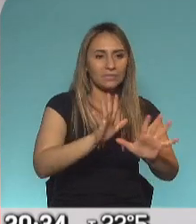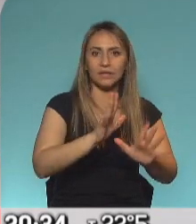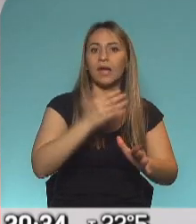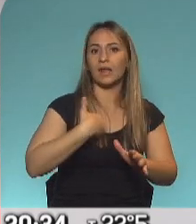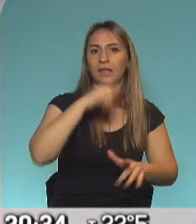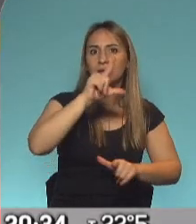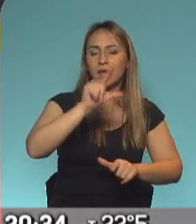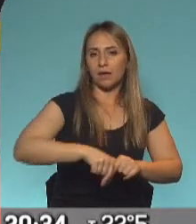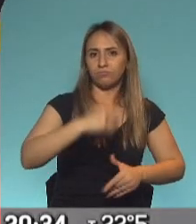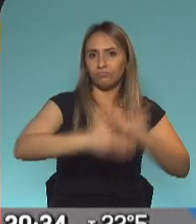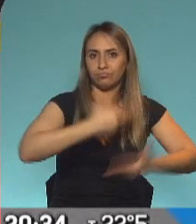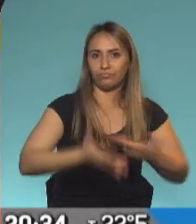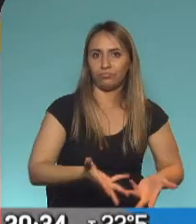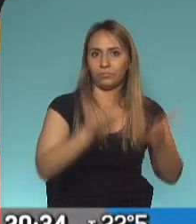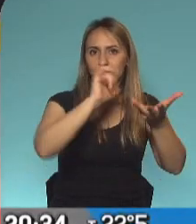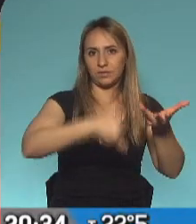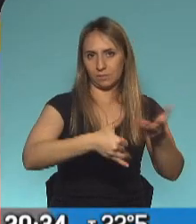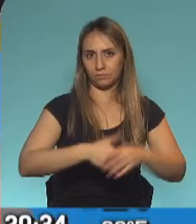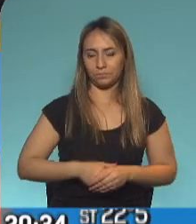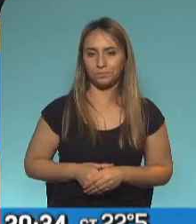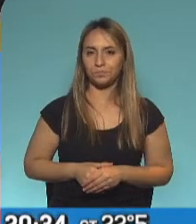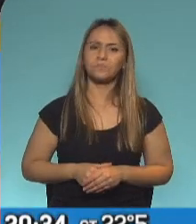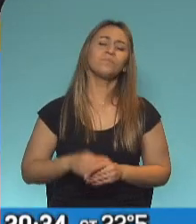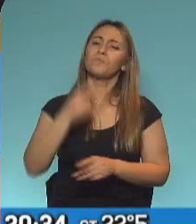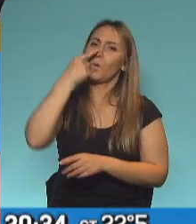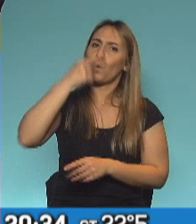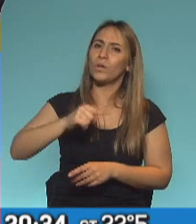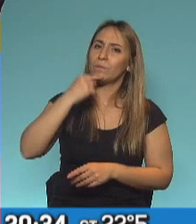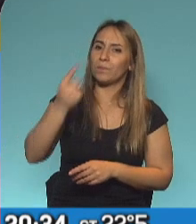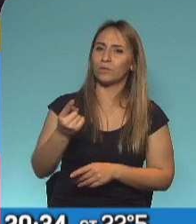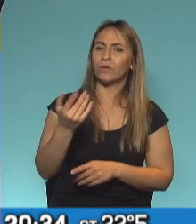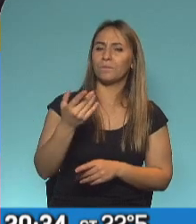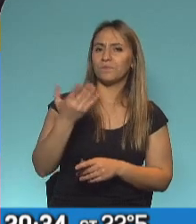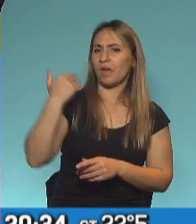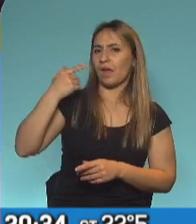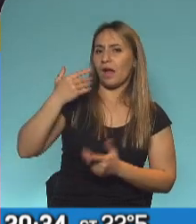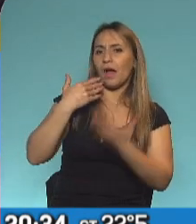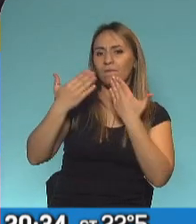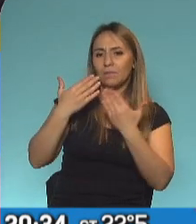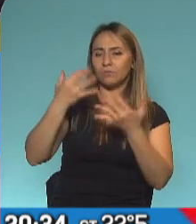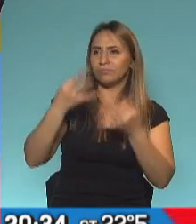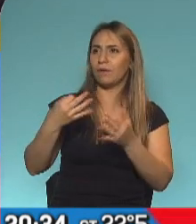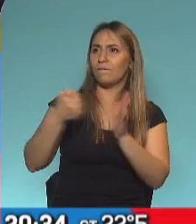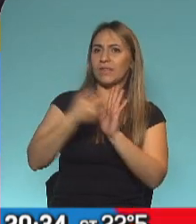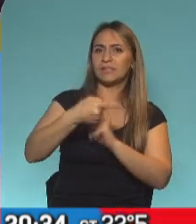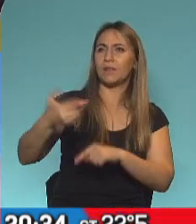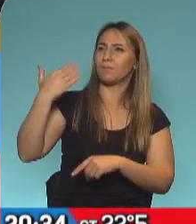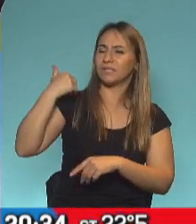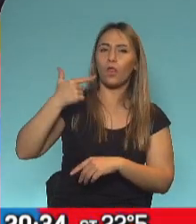consulta. En todas estas semanas hablábamos, antes del domingo pasado, antes del fin de semana pasado, el 17 de